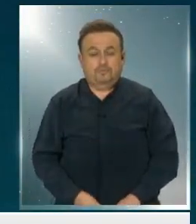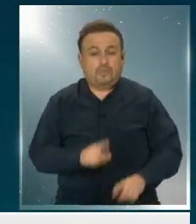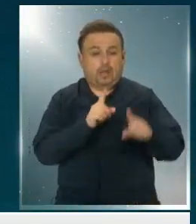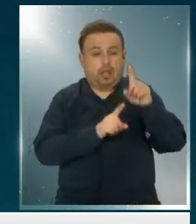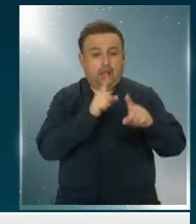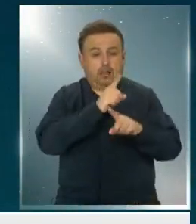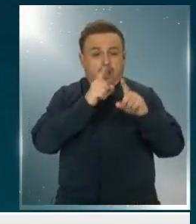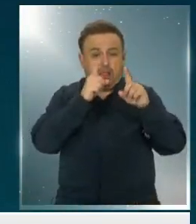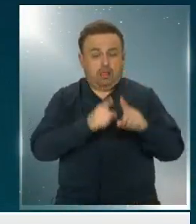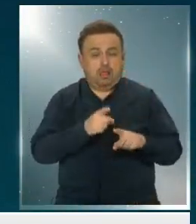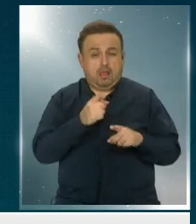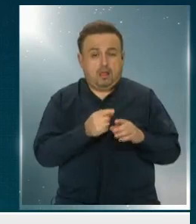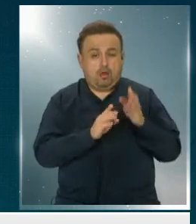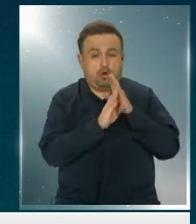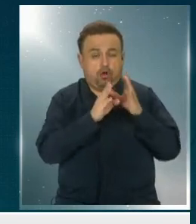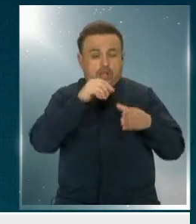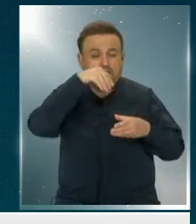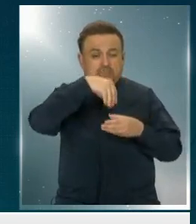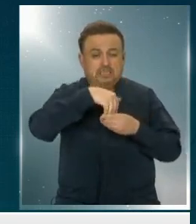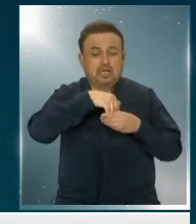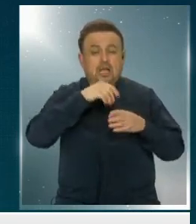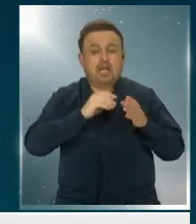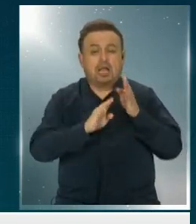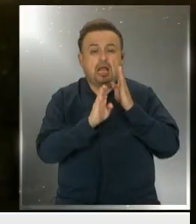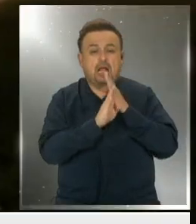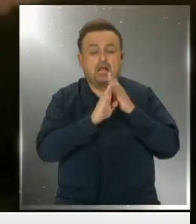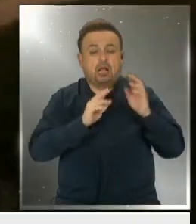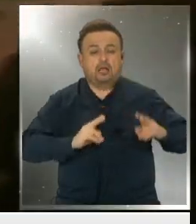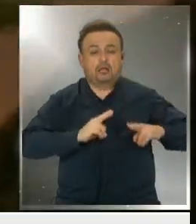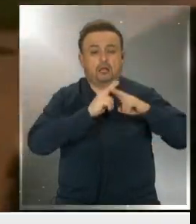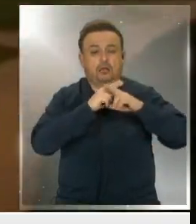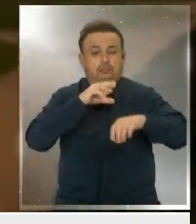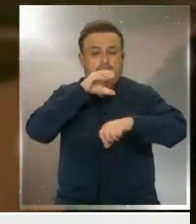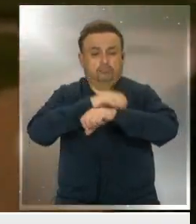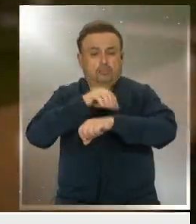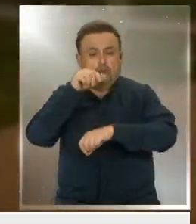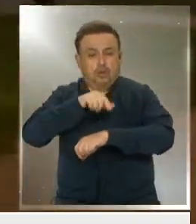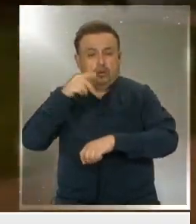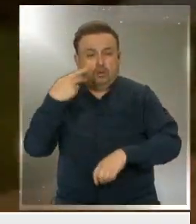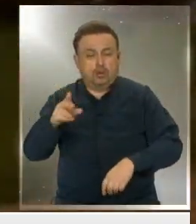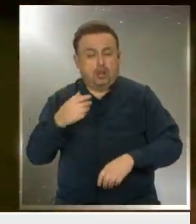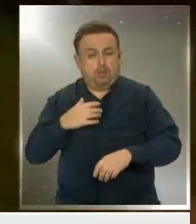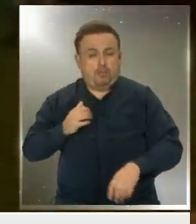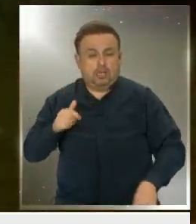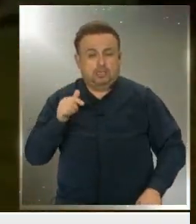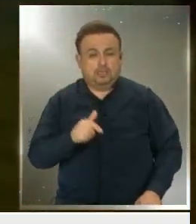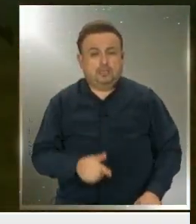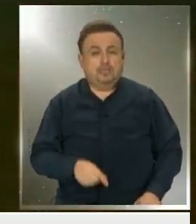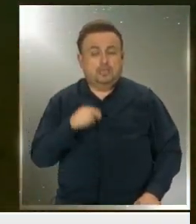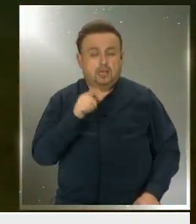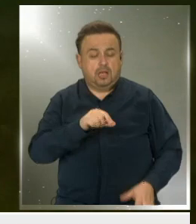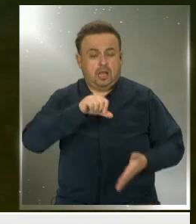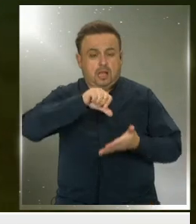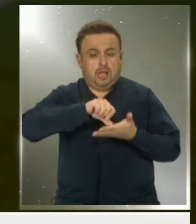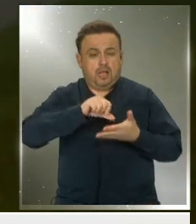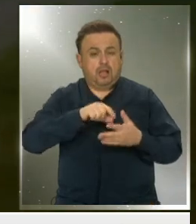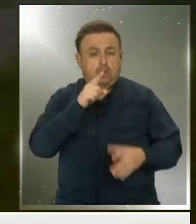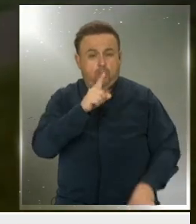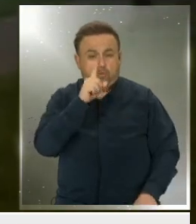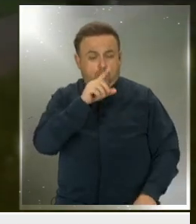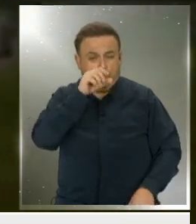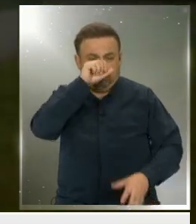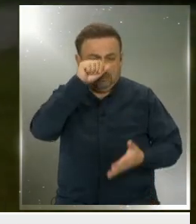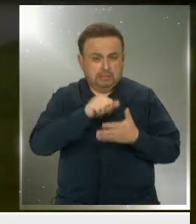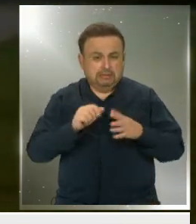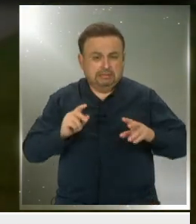Algunos debieron refugiarse en los centros comerciales para escapar de los arrestos masivos por parte de la policía. En la capital, un manifestante se